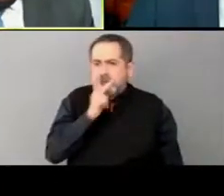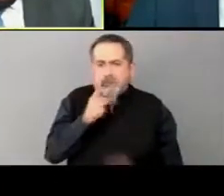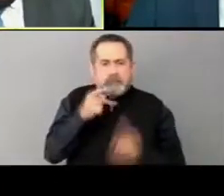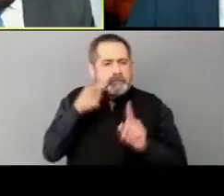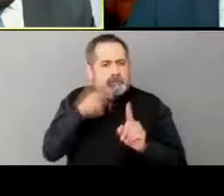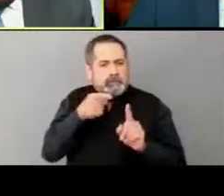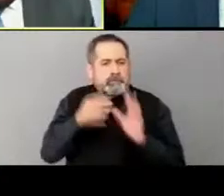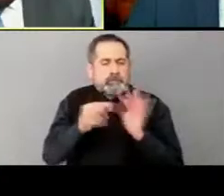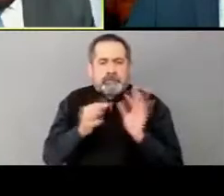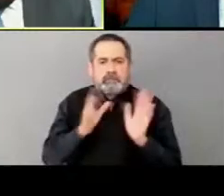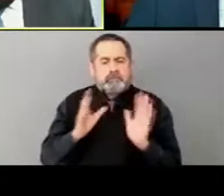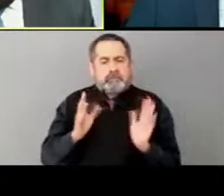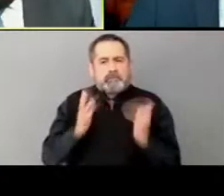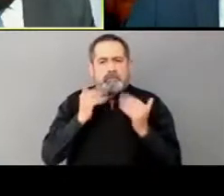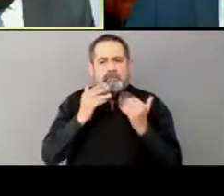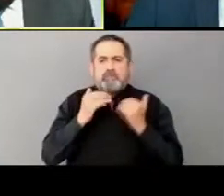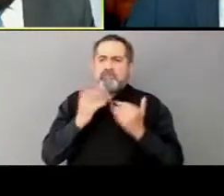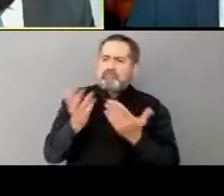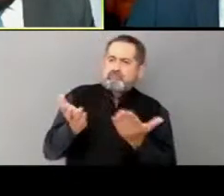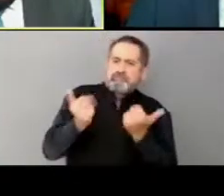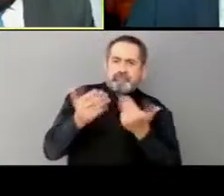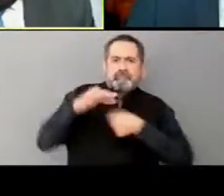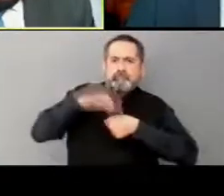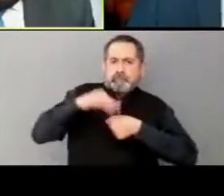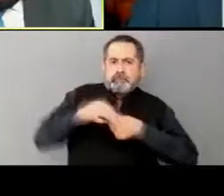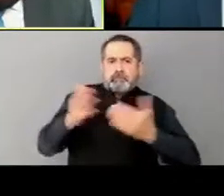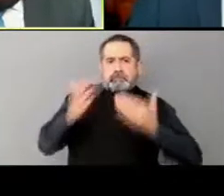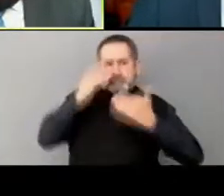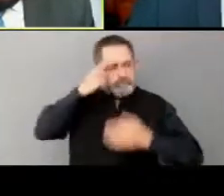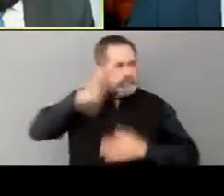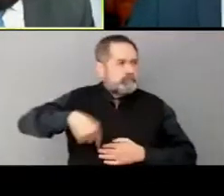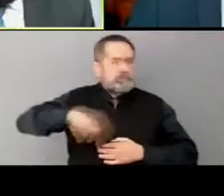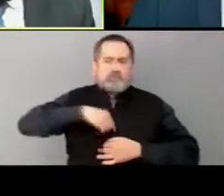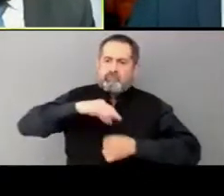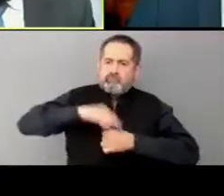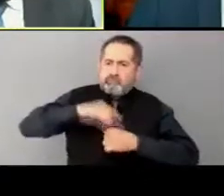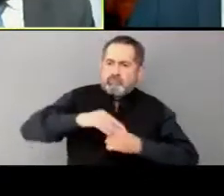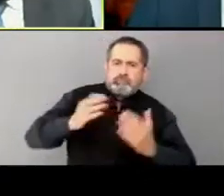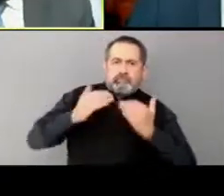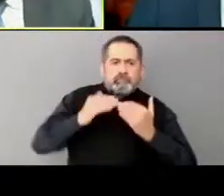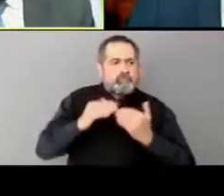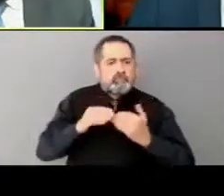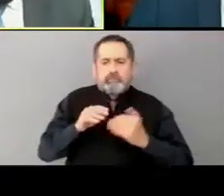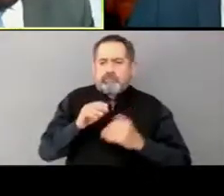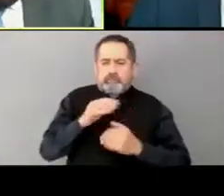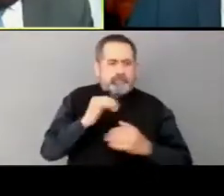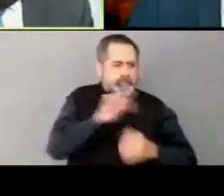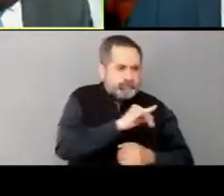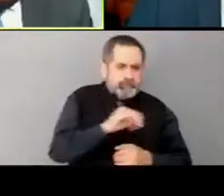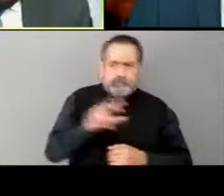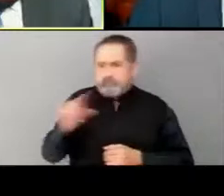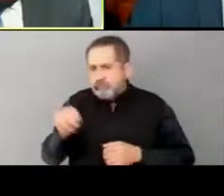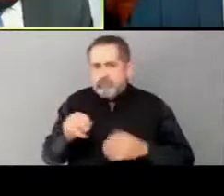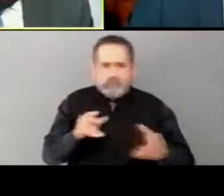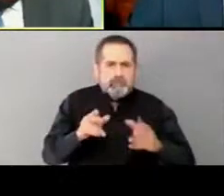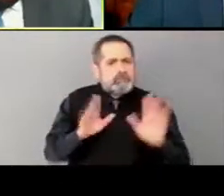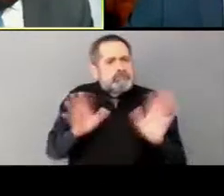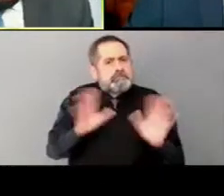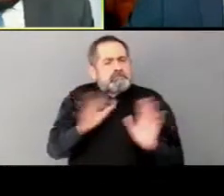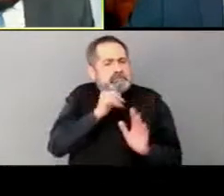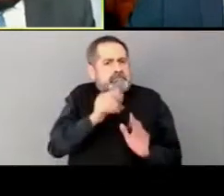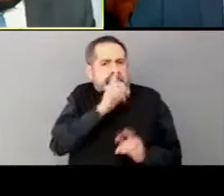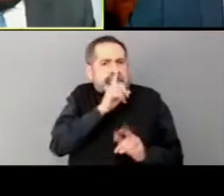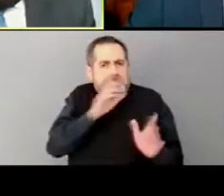equivalente de solicitud al voto a favor o en contra de alguna fuerza política o candidatura.